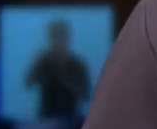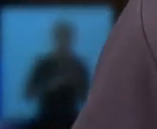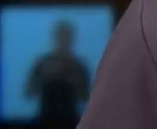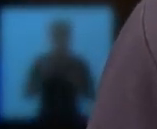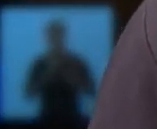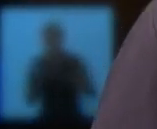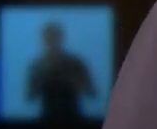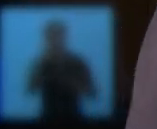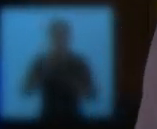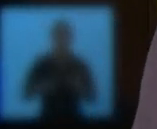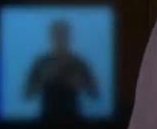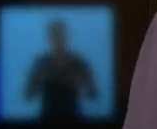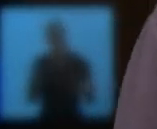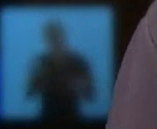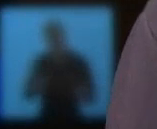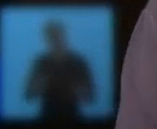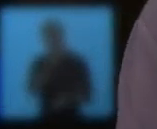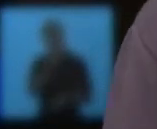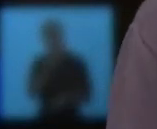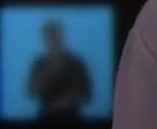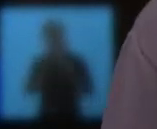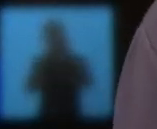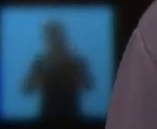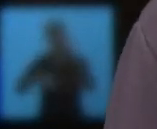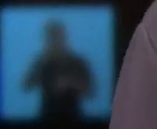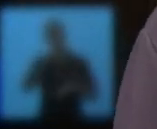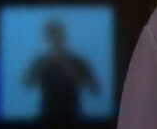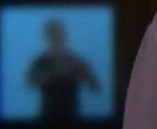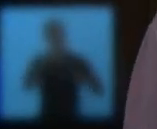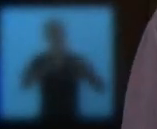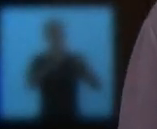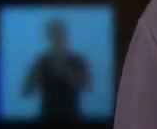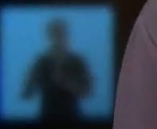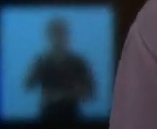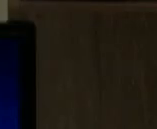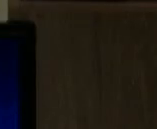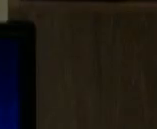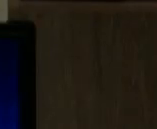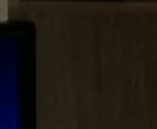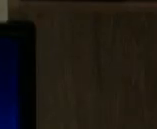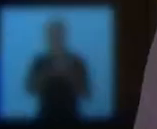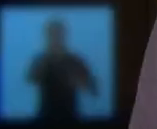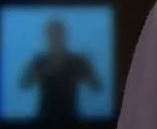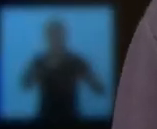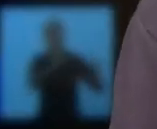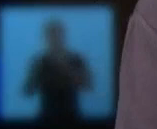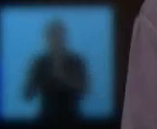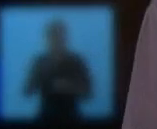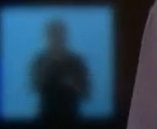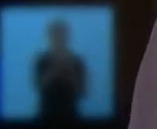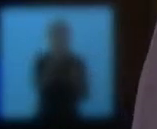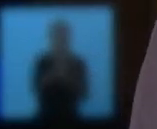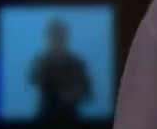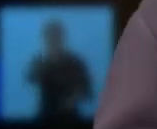hay mucha comunicación no verbal de todo el debate que quedó absolutamente perdida. Los gestos, las miradas. Exactamente. Mucho de eso que podría, con